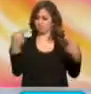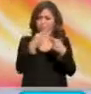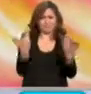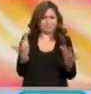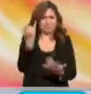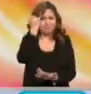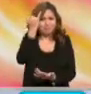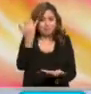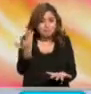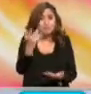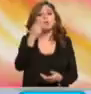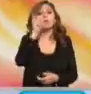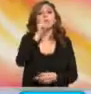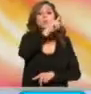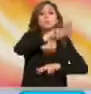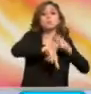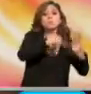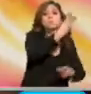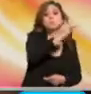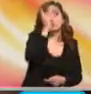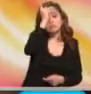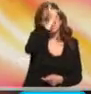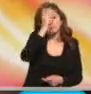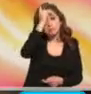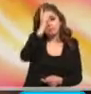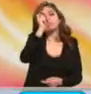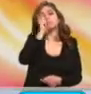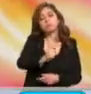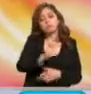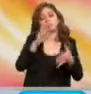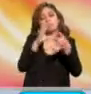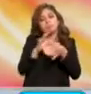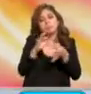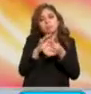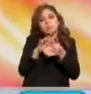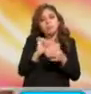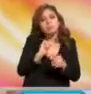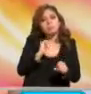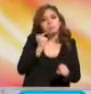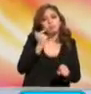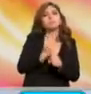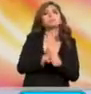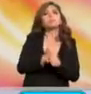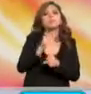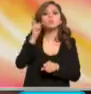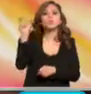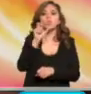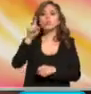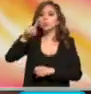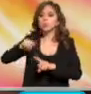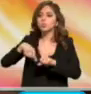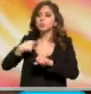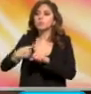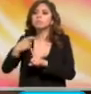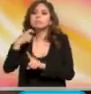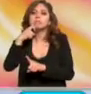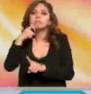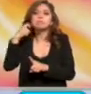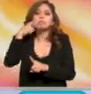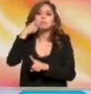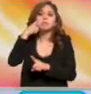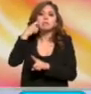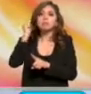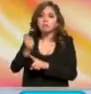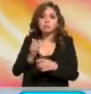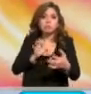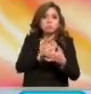para curar las fobias, la hipnosis, bueno, ahí se descubre que a lo mejor lo que detonó, esto fue una experiencia sexual, pero no tendría nada que ver